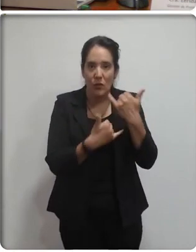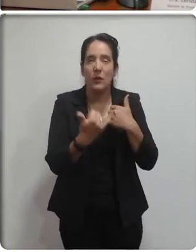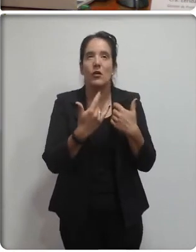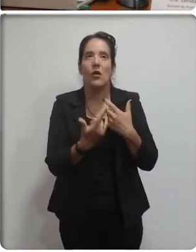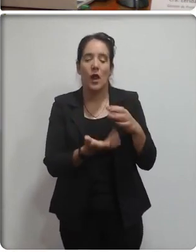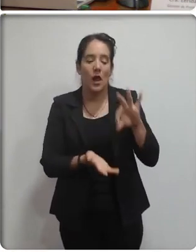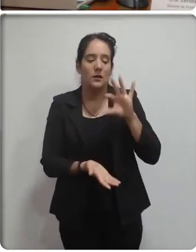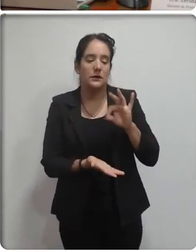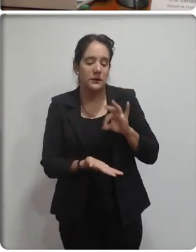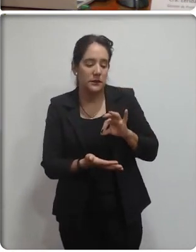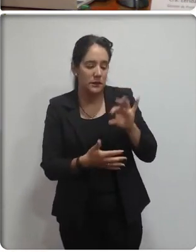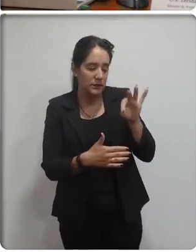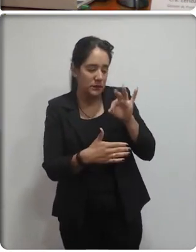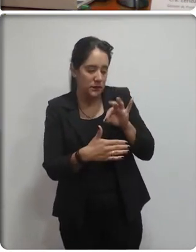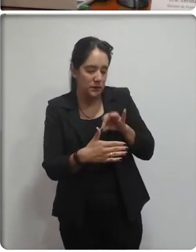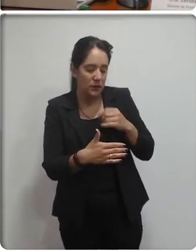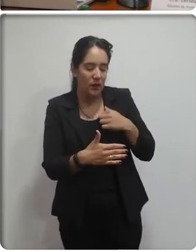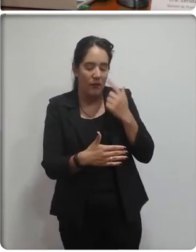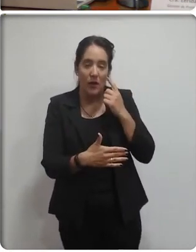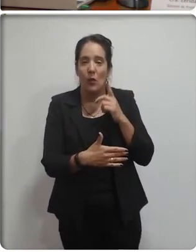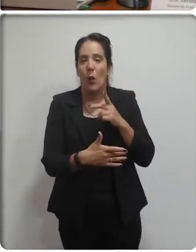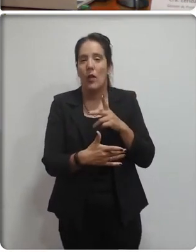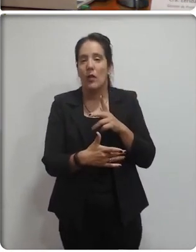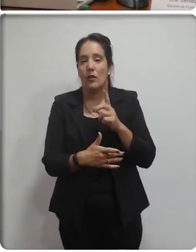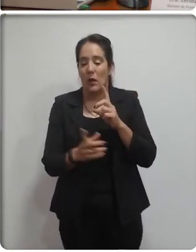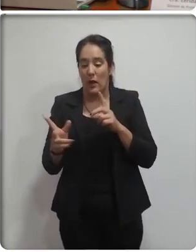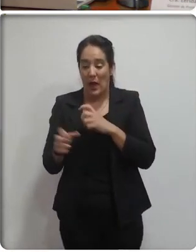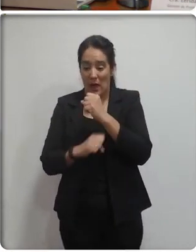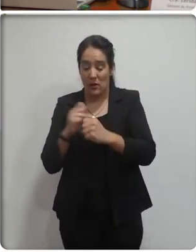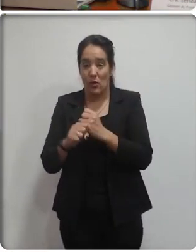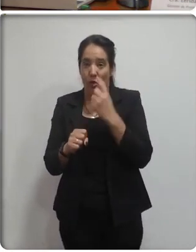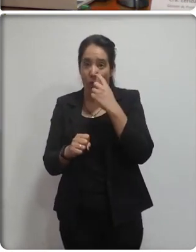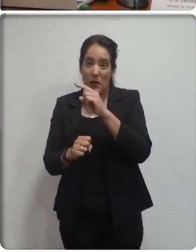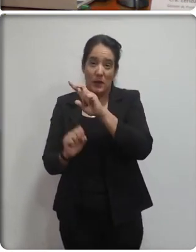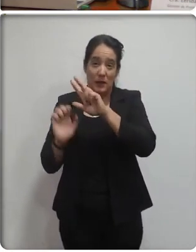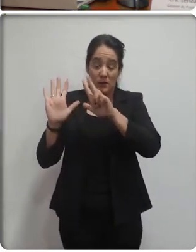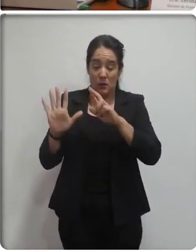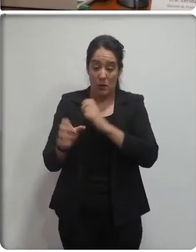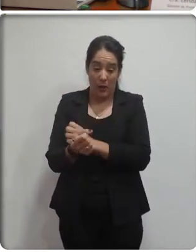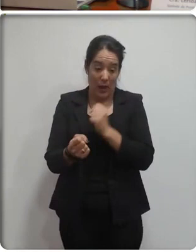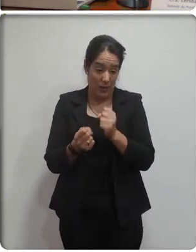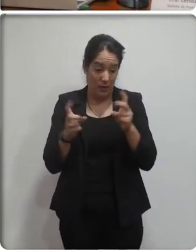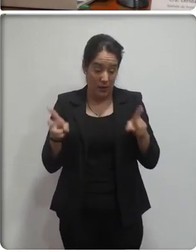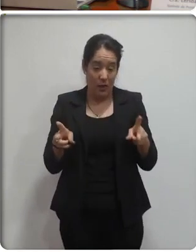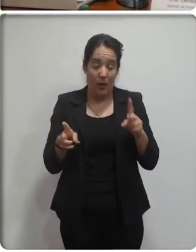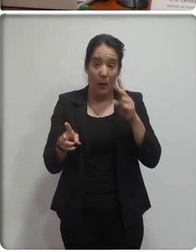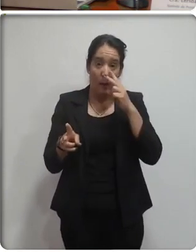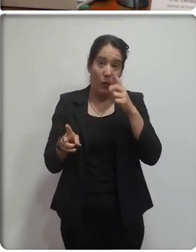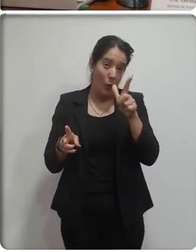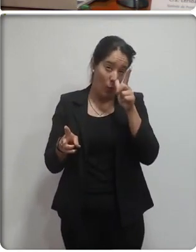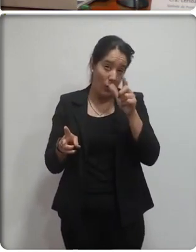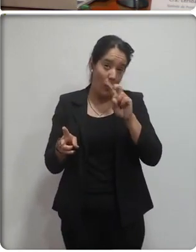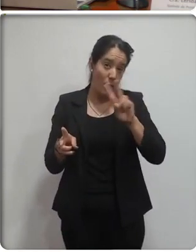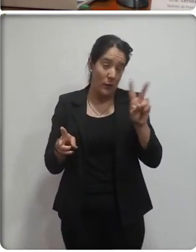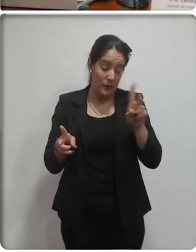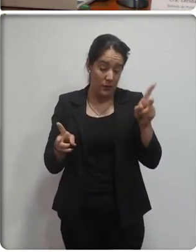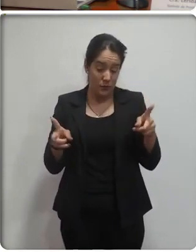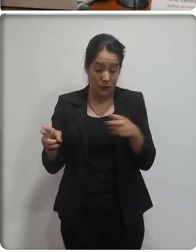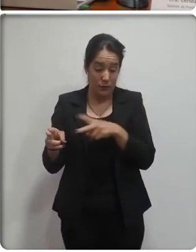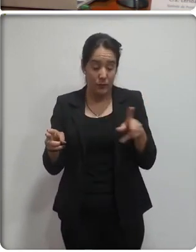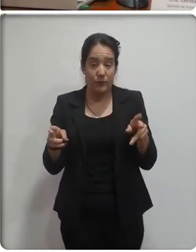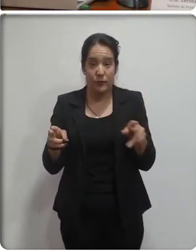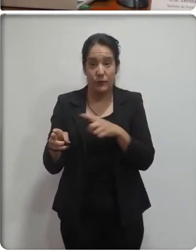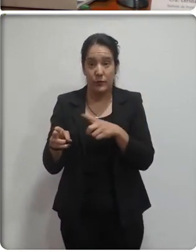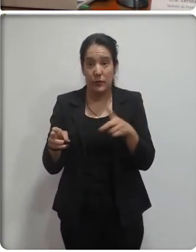definir en un periodo de tiempo que fue del 2019 al 2022, julio del 2022,